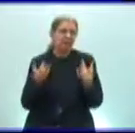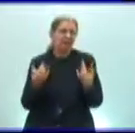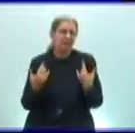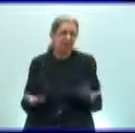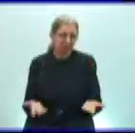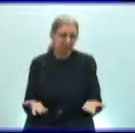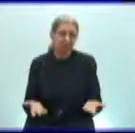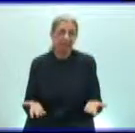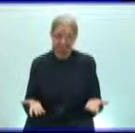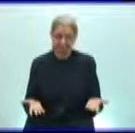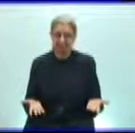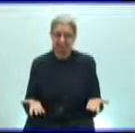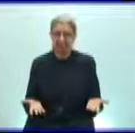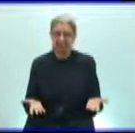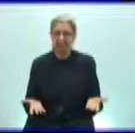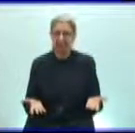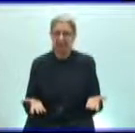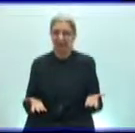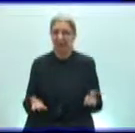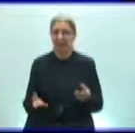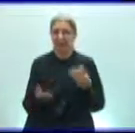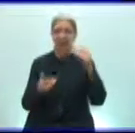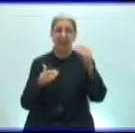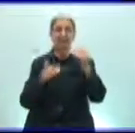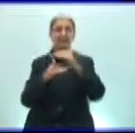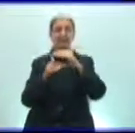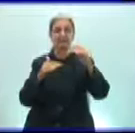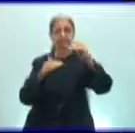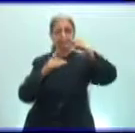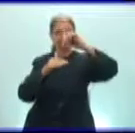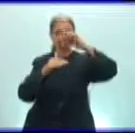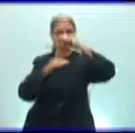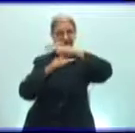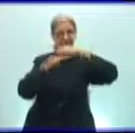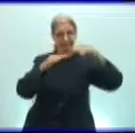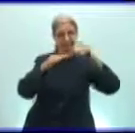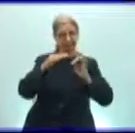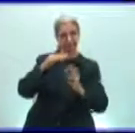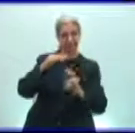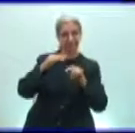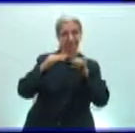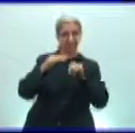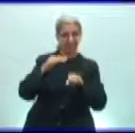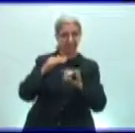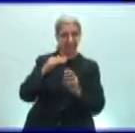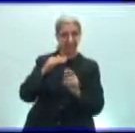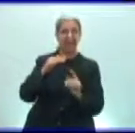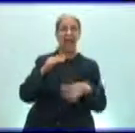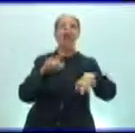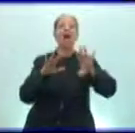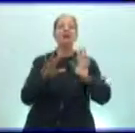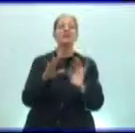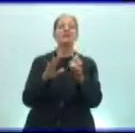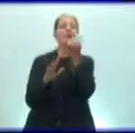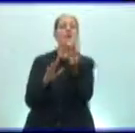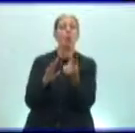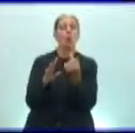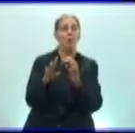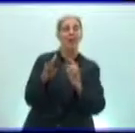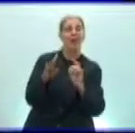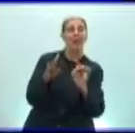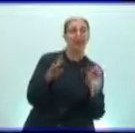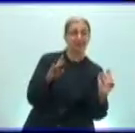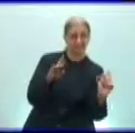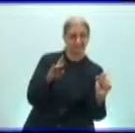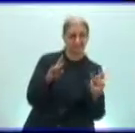de ver. Ya sabemos qué son o cómo se definen las ecuaciones fraccionarias. Vamos a ver de estas que están aquí expuestas,